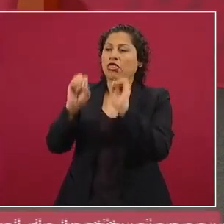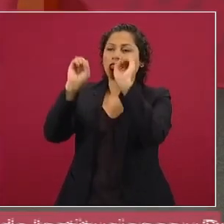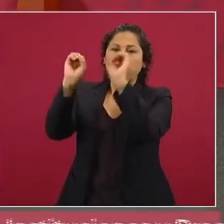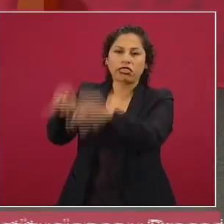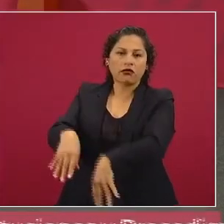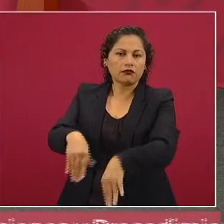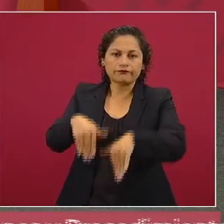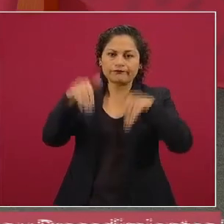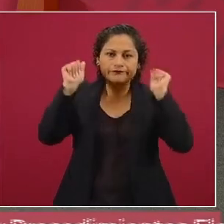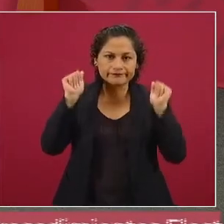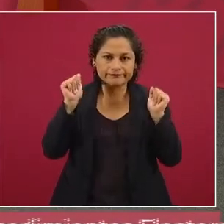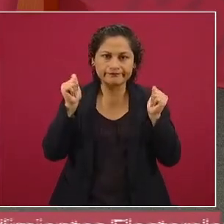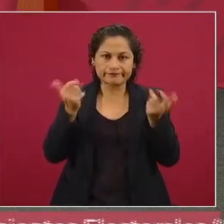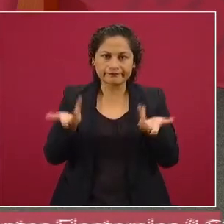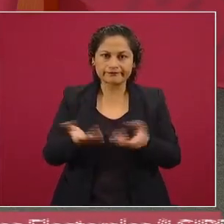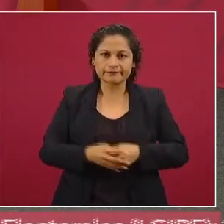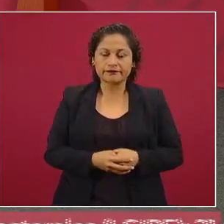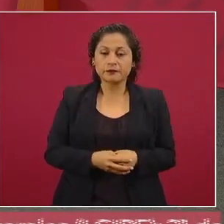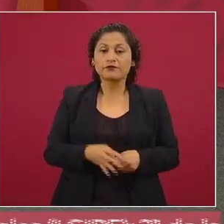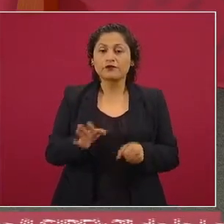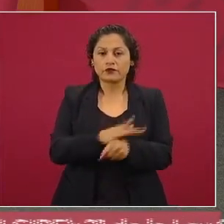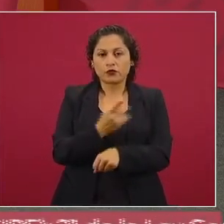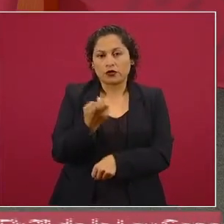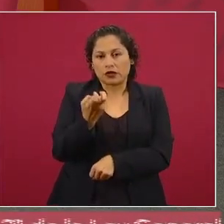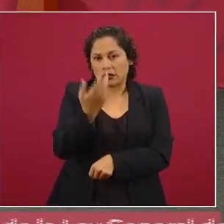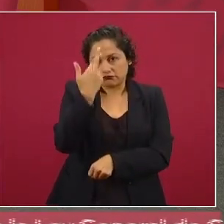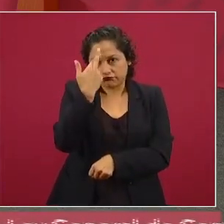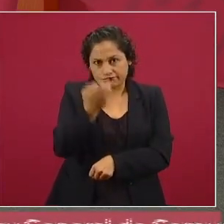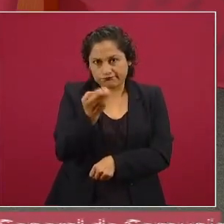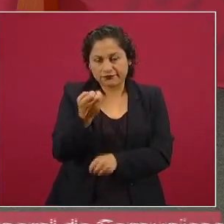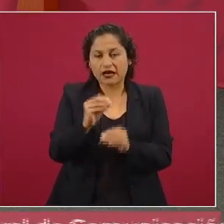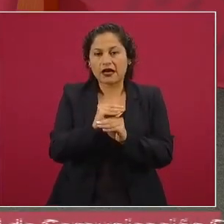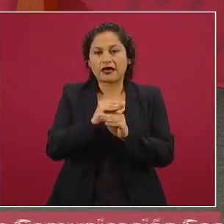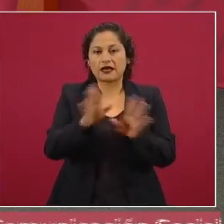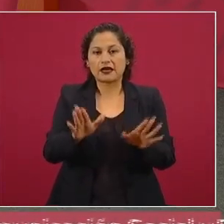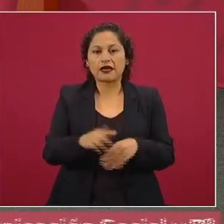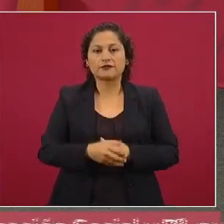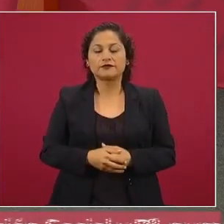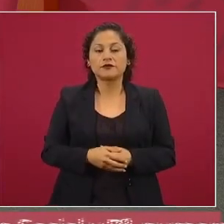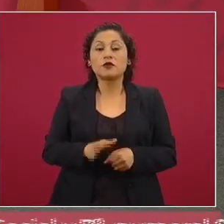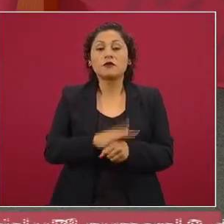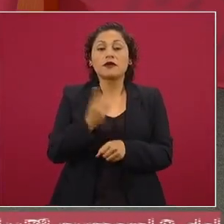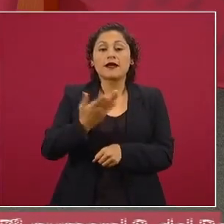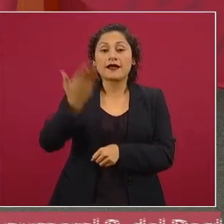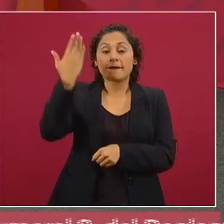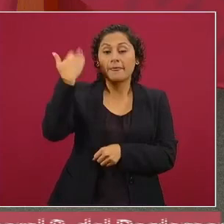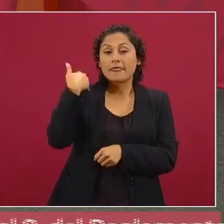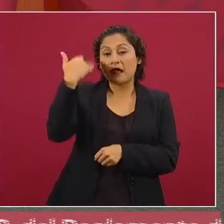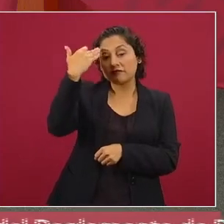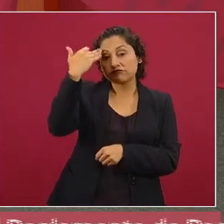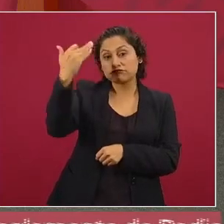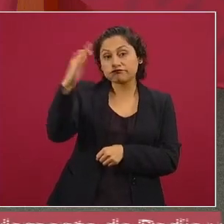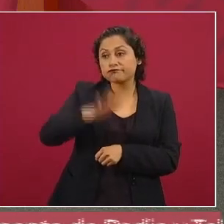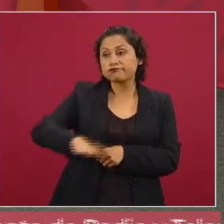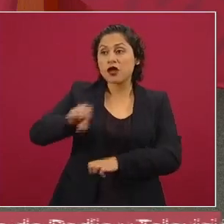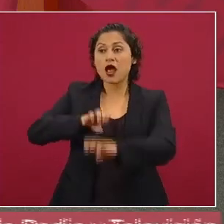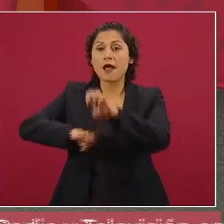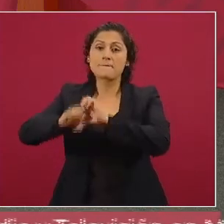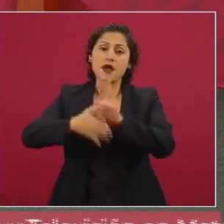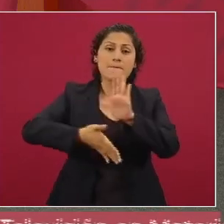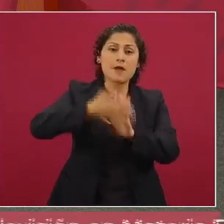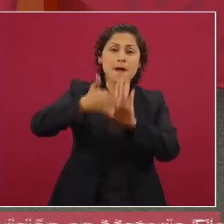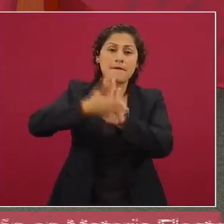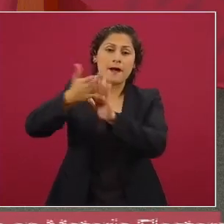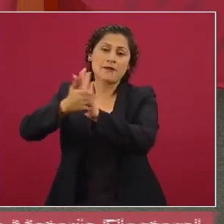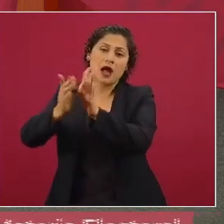desocupados, por todo lo que fue la fiebre de construcción de